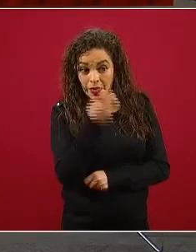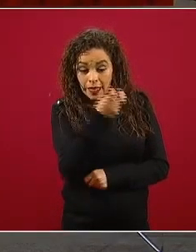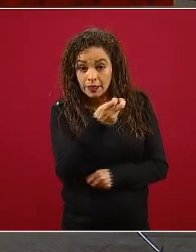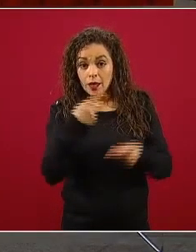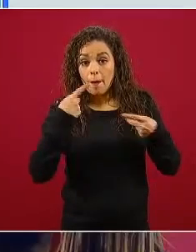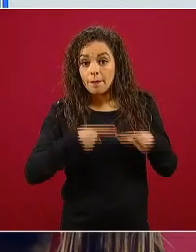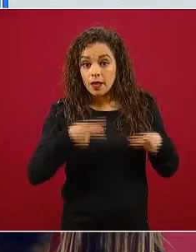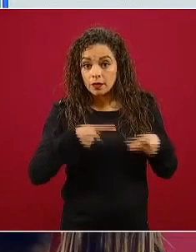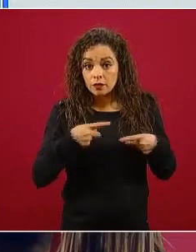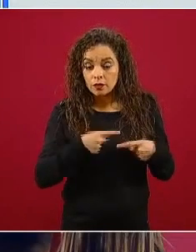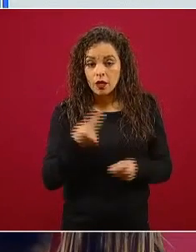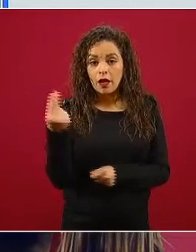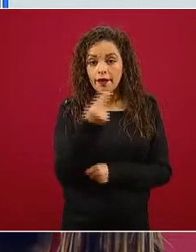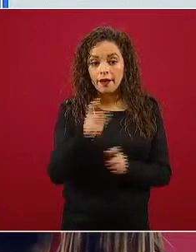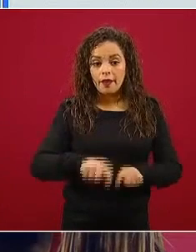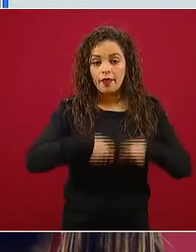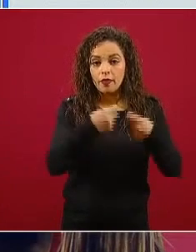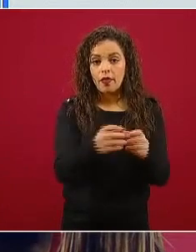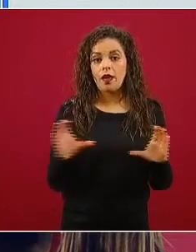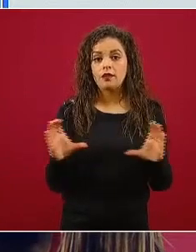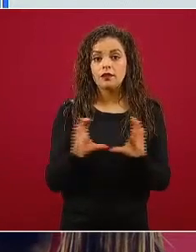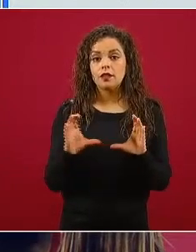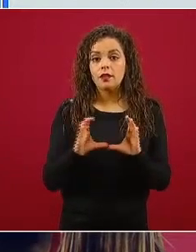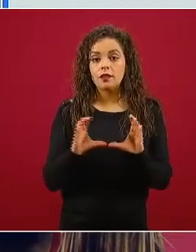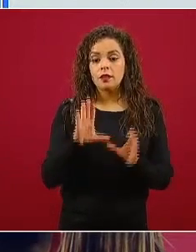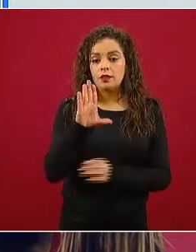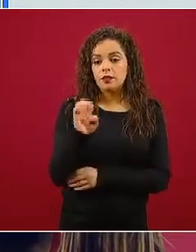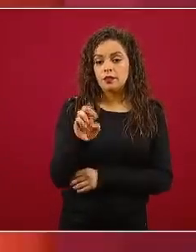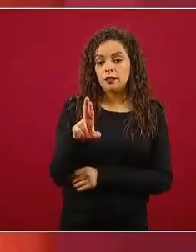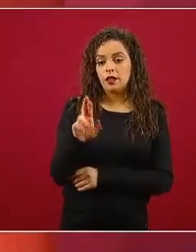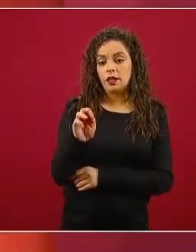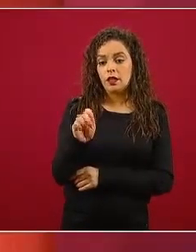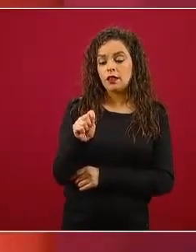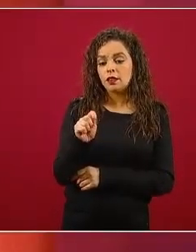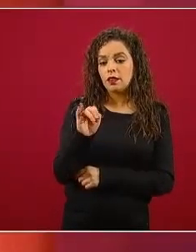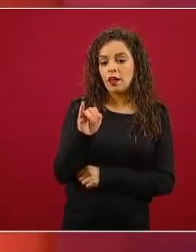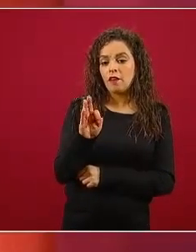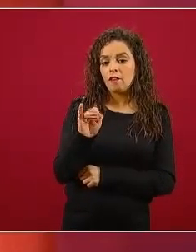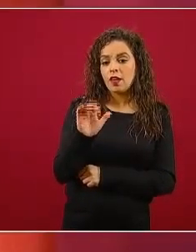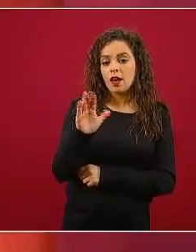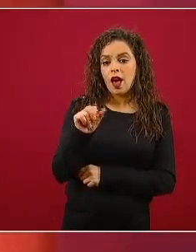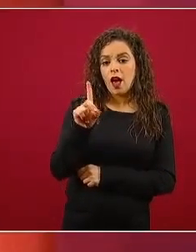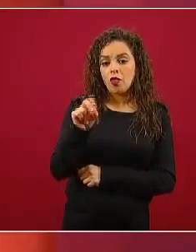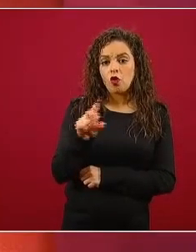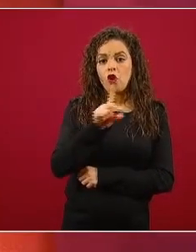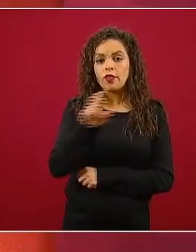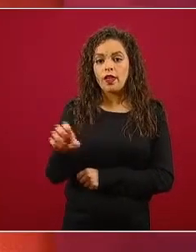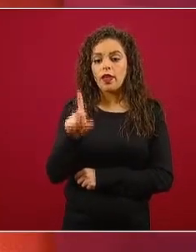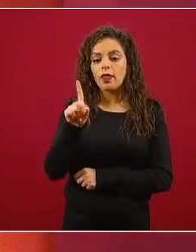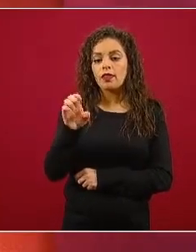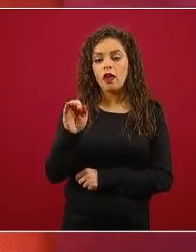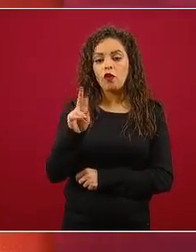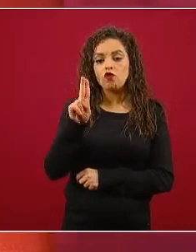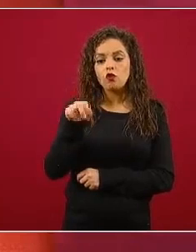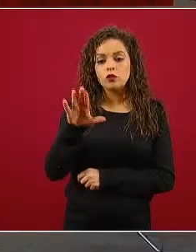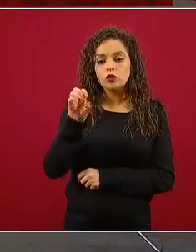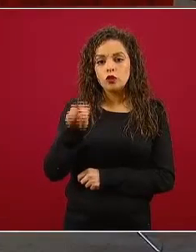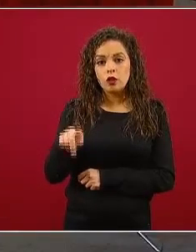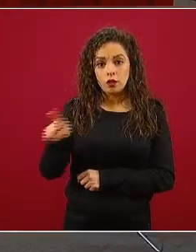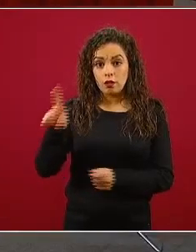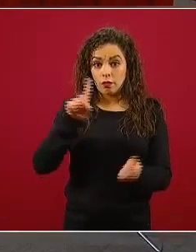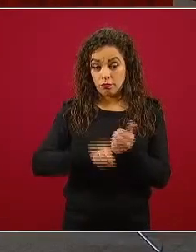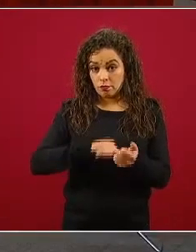debe ser certificada. Se debe emitir un certificado de defunción. El certificado es un documento de carácter